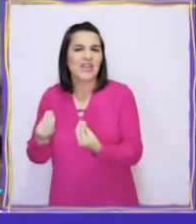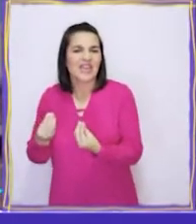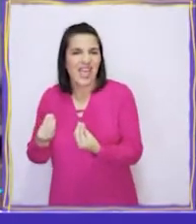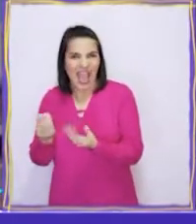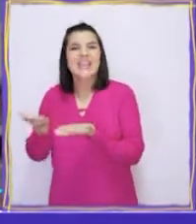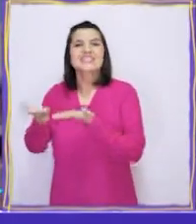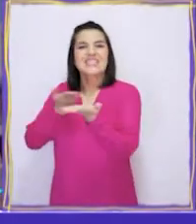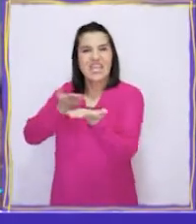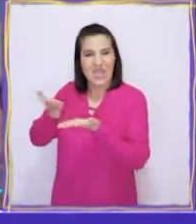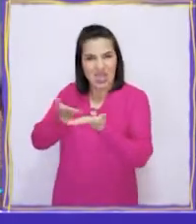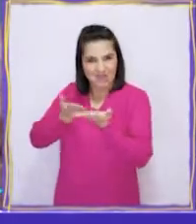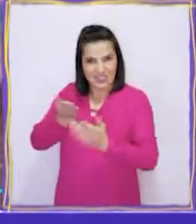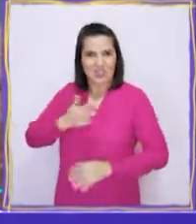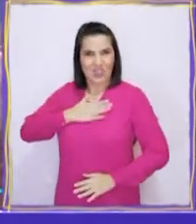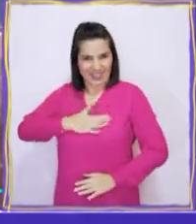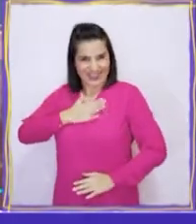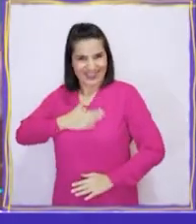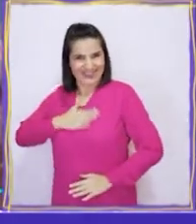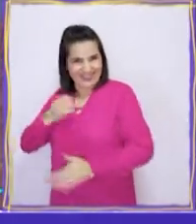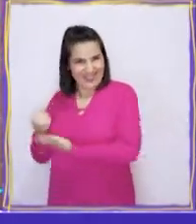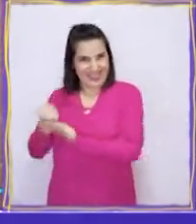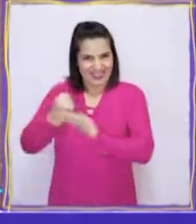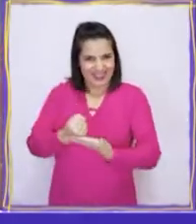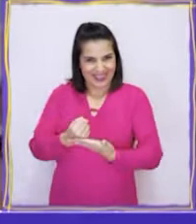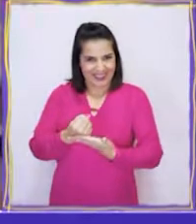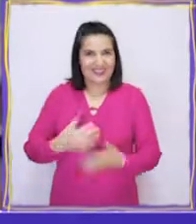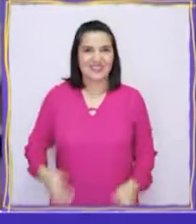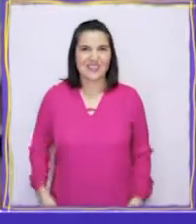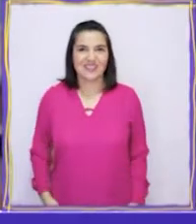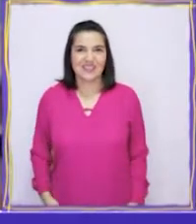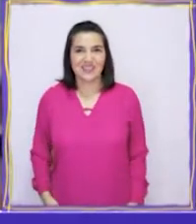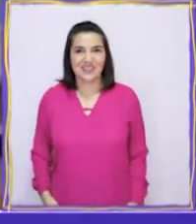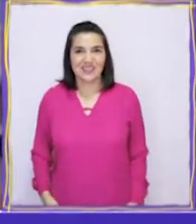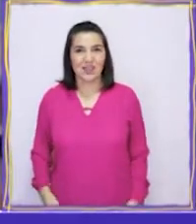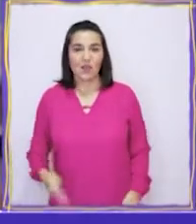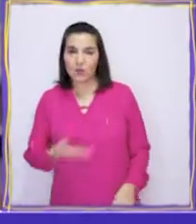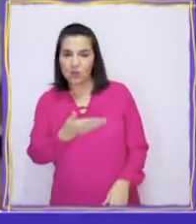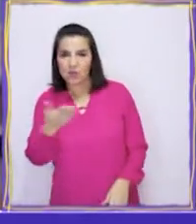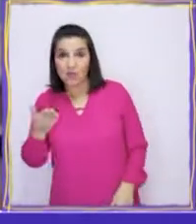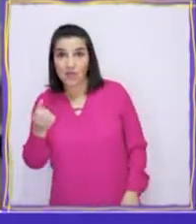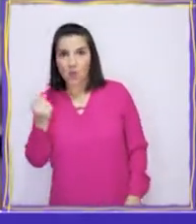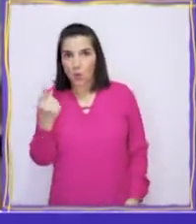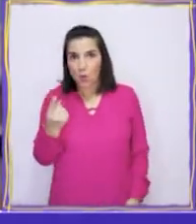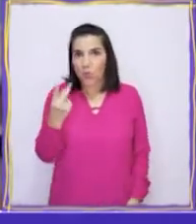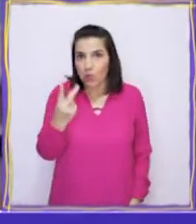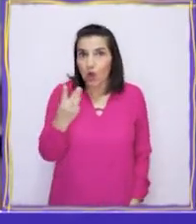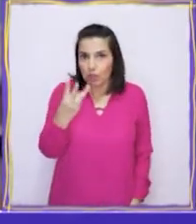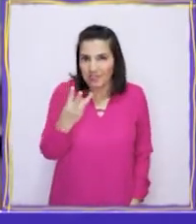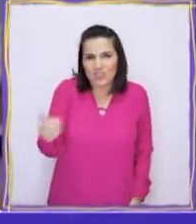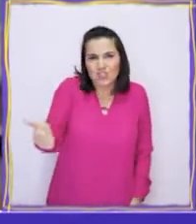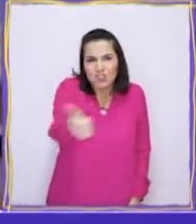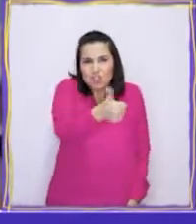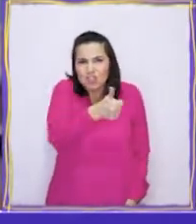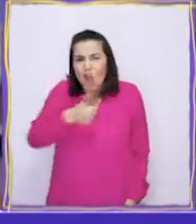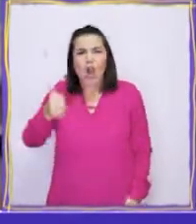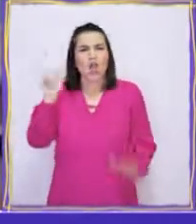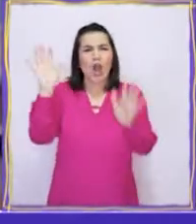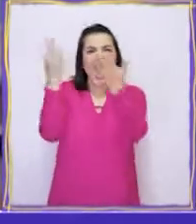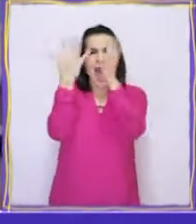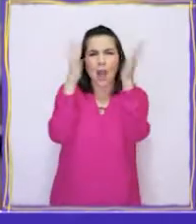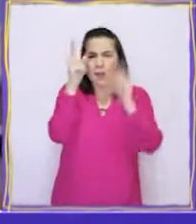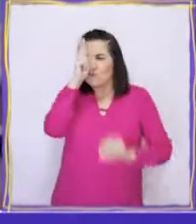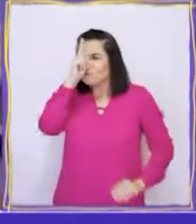por vocación de servicio, lo que quiere decir que les gusta hacerlo. ¿Les parece que a la cuenta de tres les